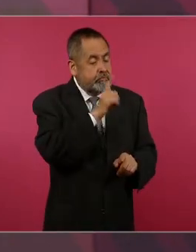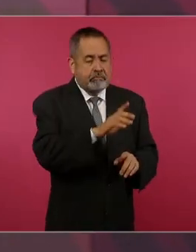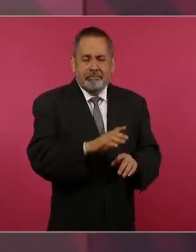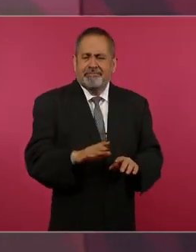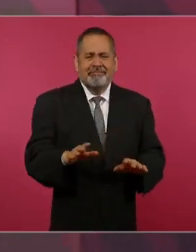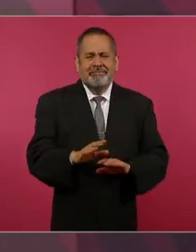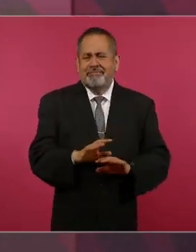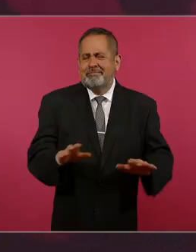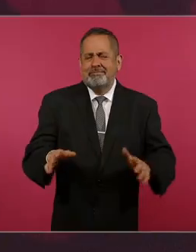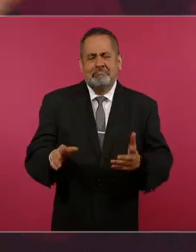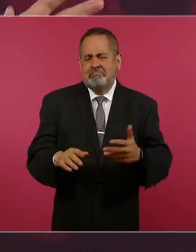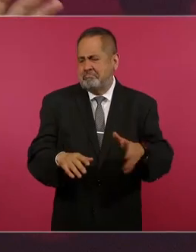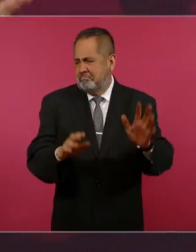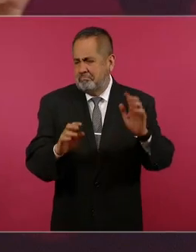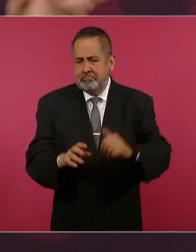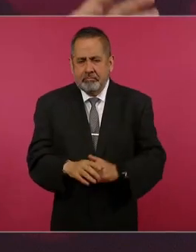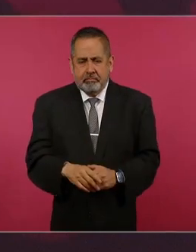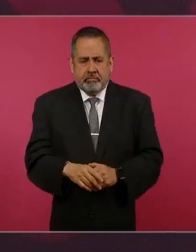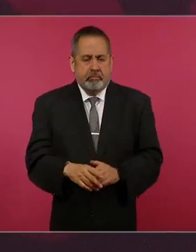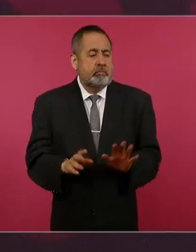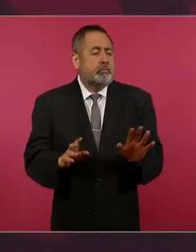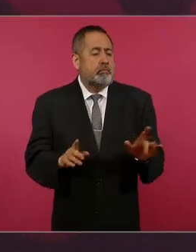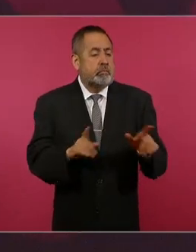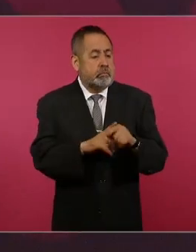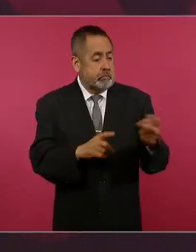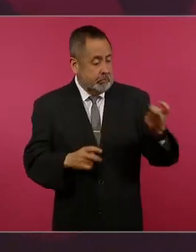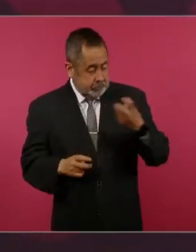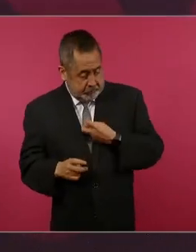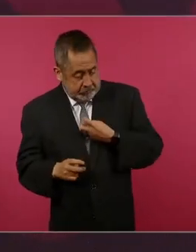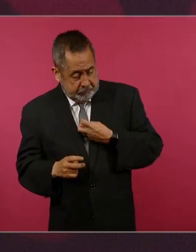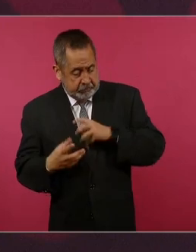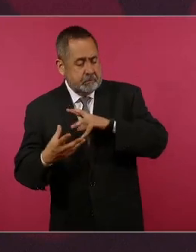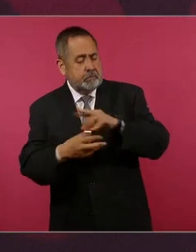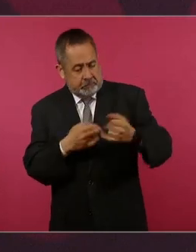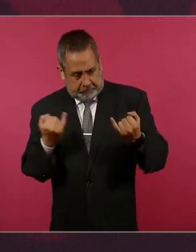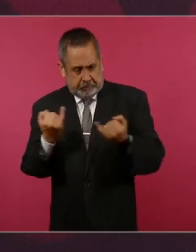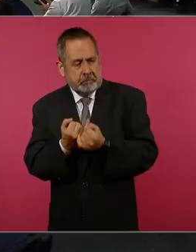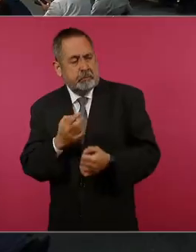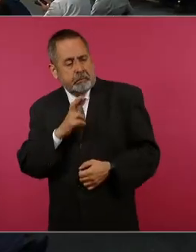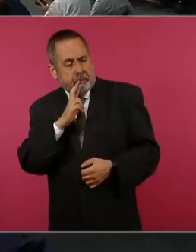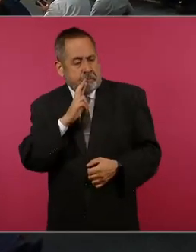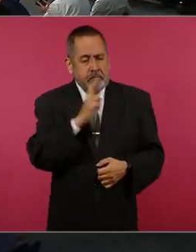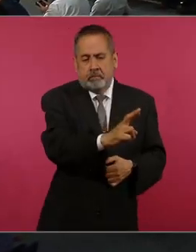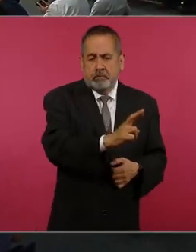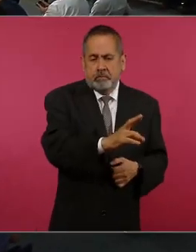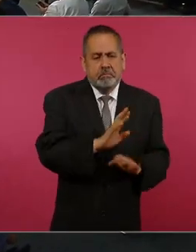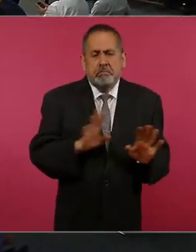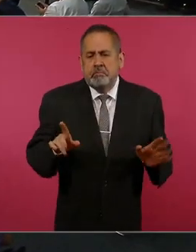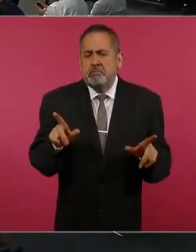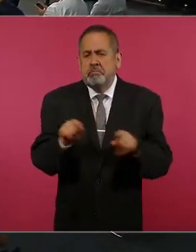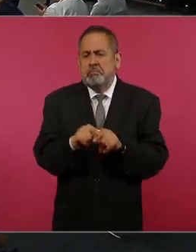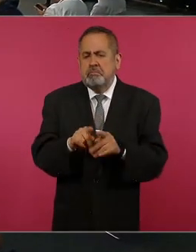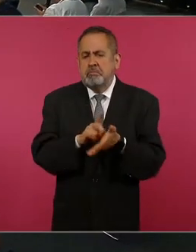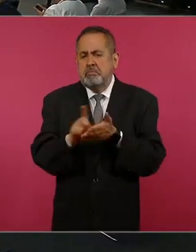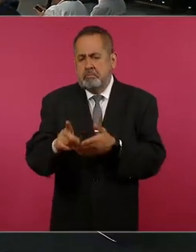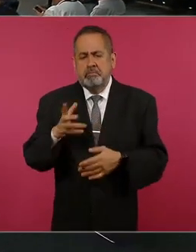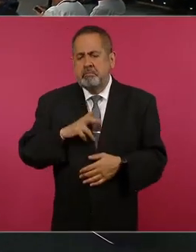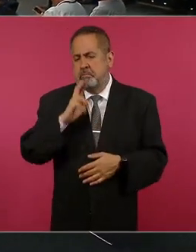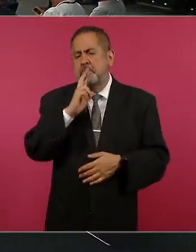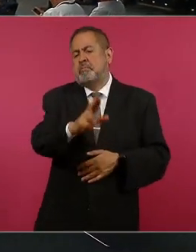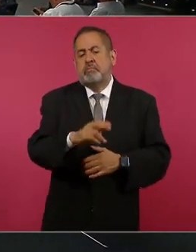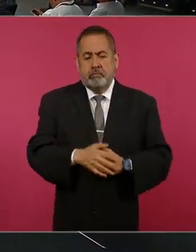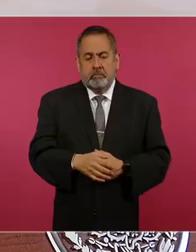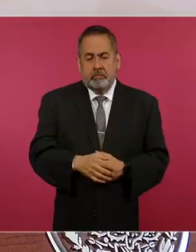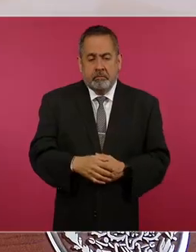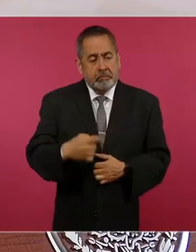Lo que hacemos es ejercer nuestro derecho de réplica, porque no somos